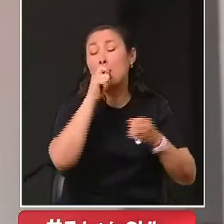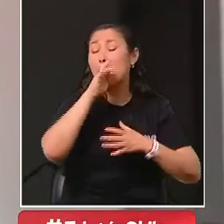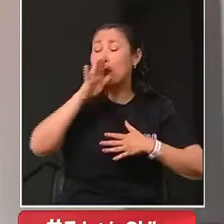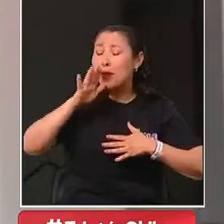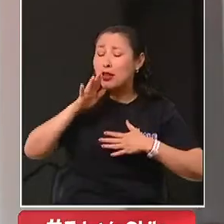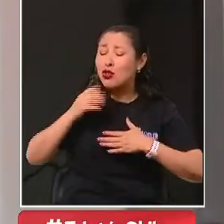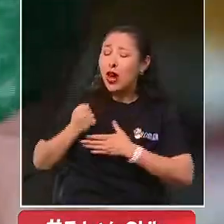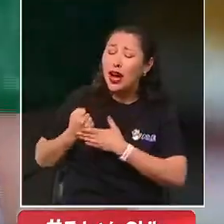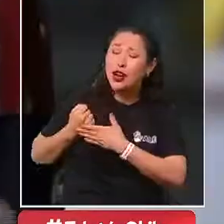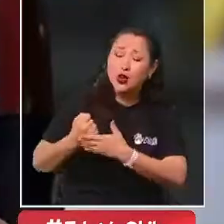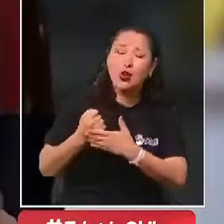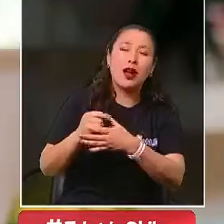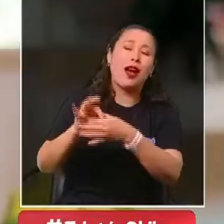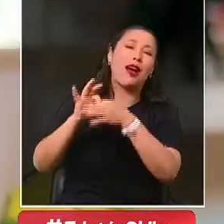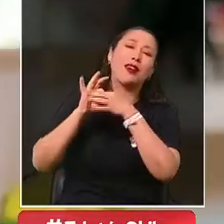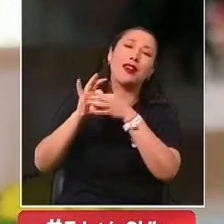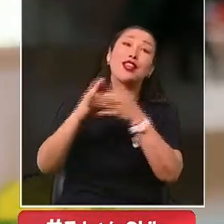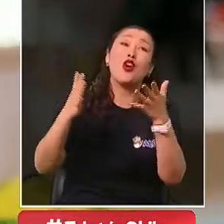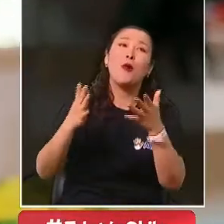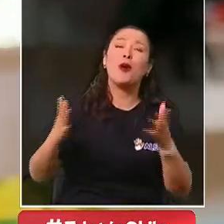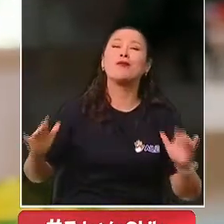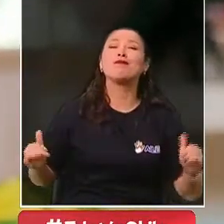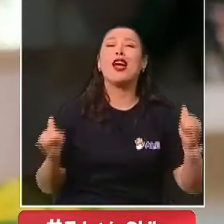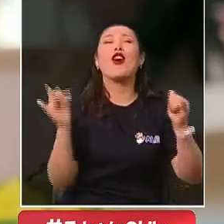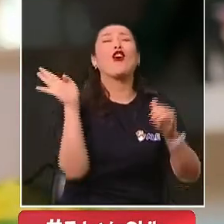con Alegres Colores.